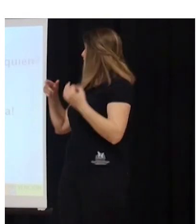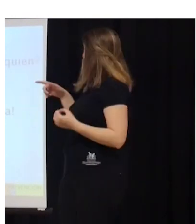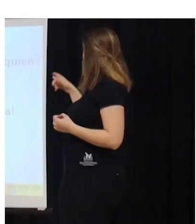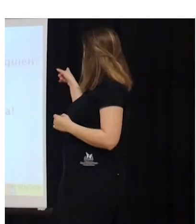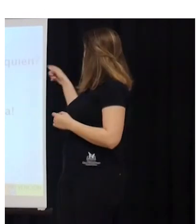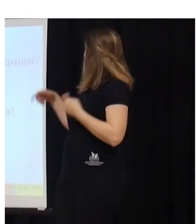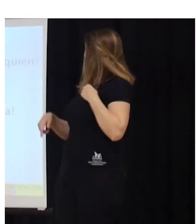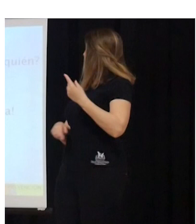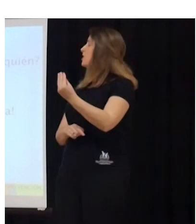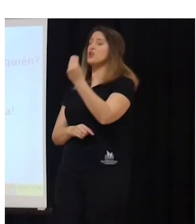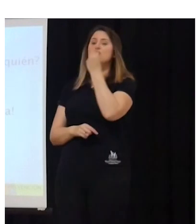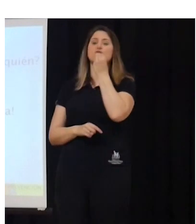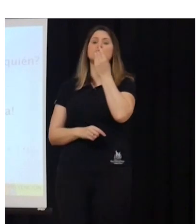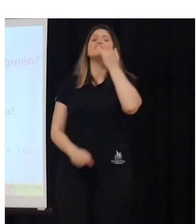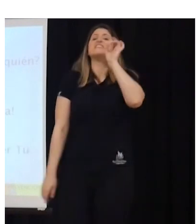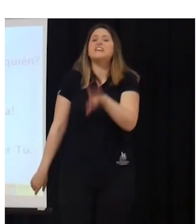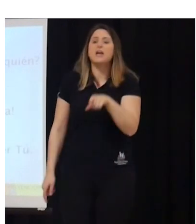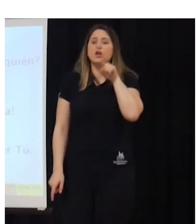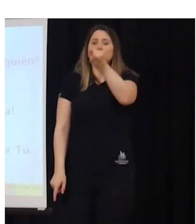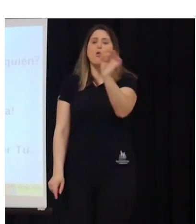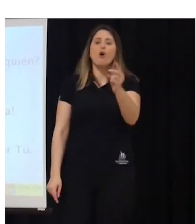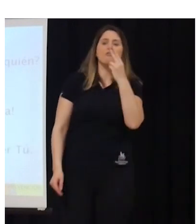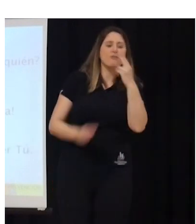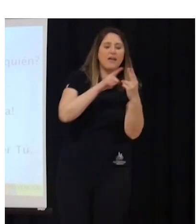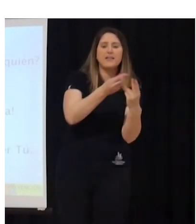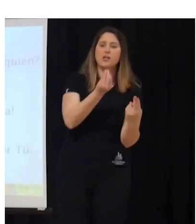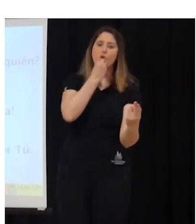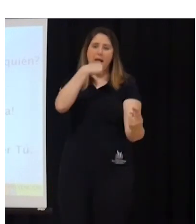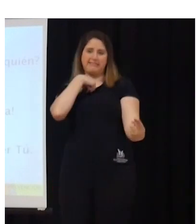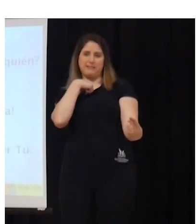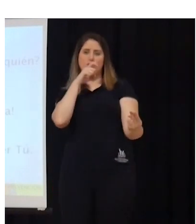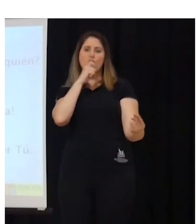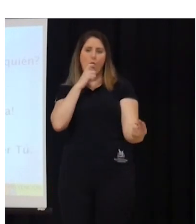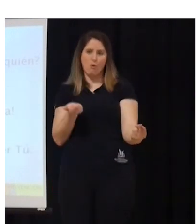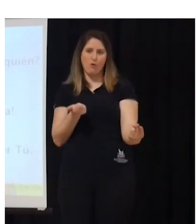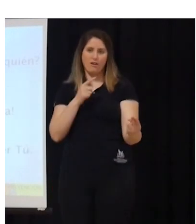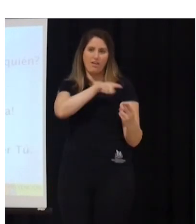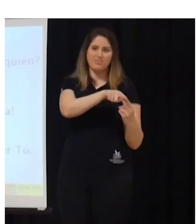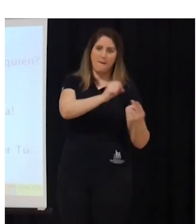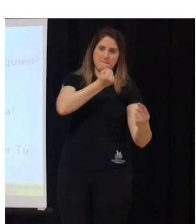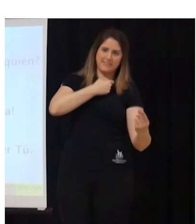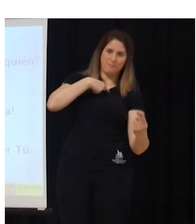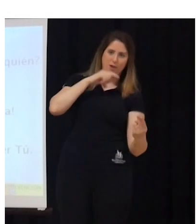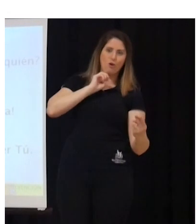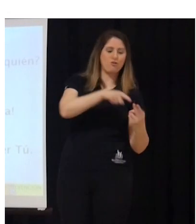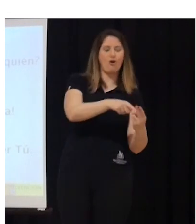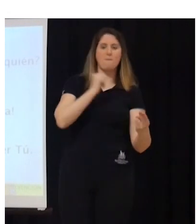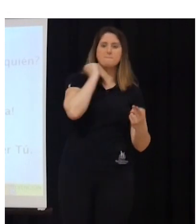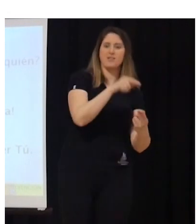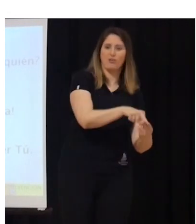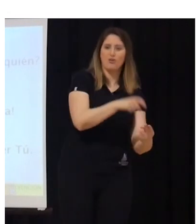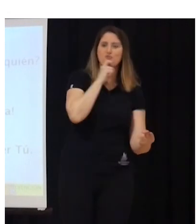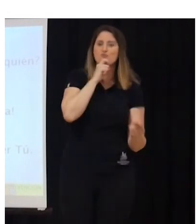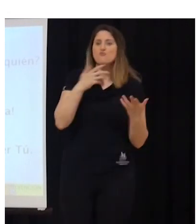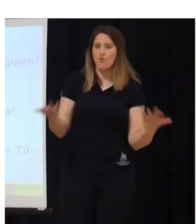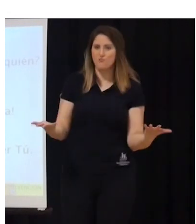matan, acorta el periodo de tiempo. Y por último, el que siempre dice el siguiente, ¿eh? El siguiente es posible que